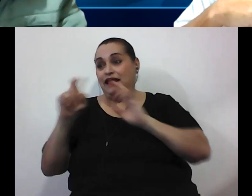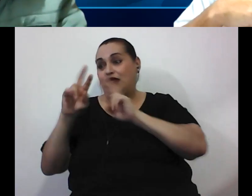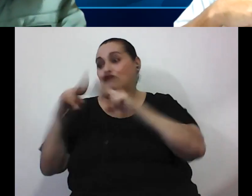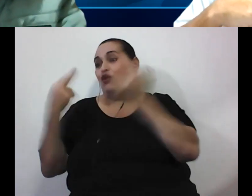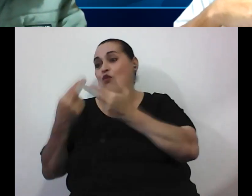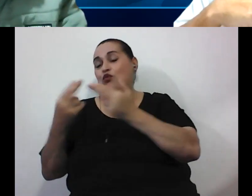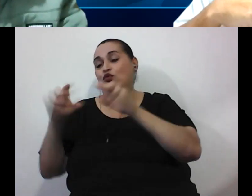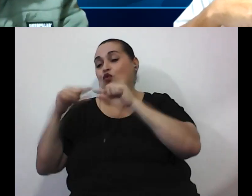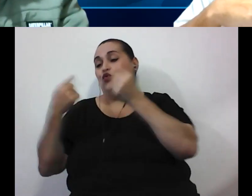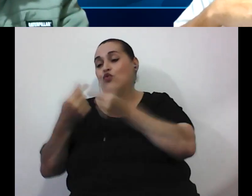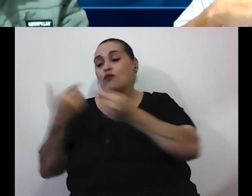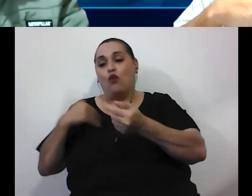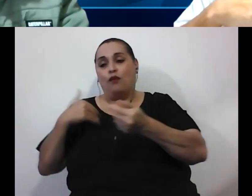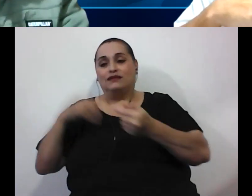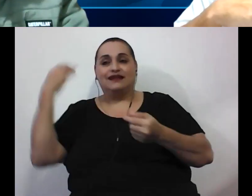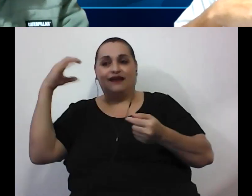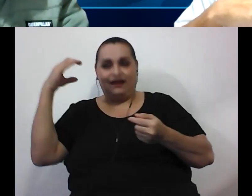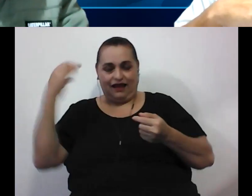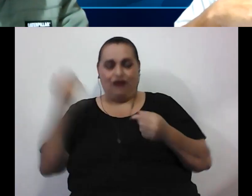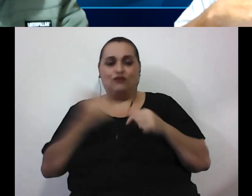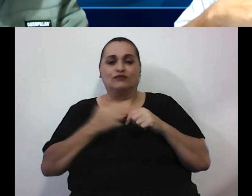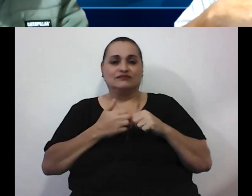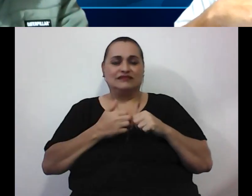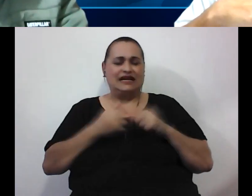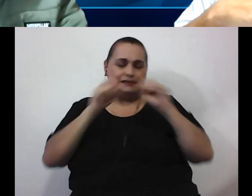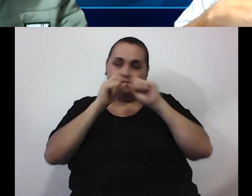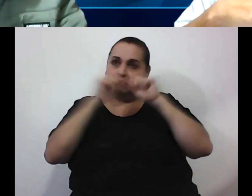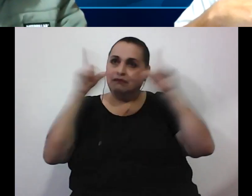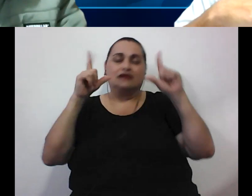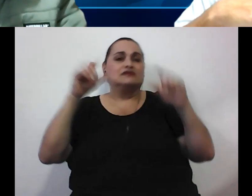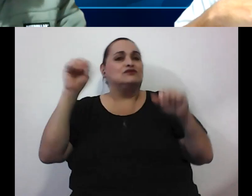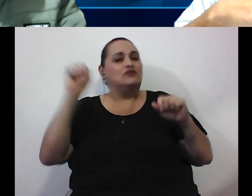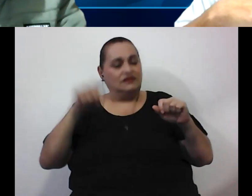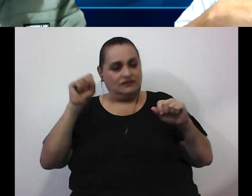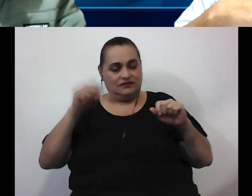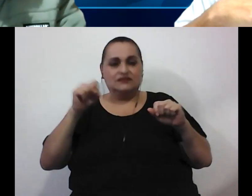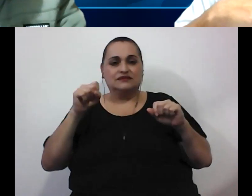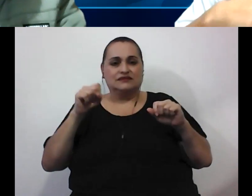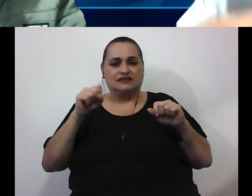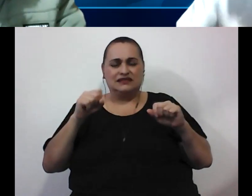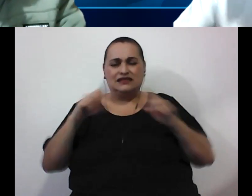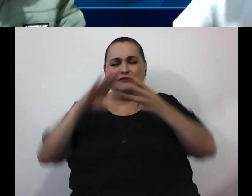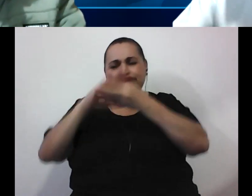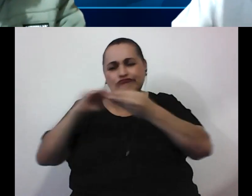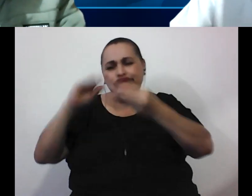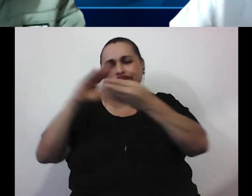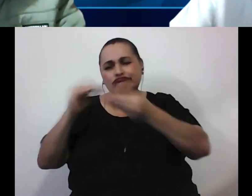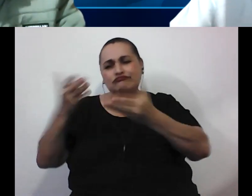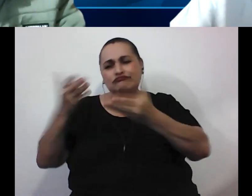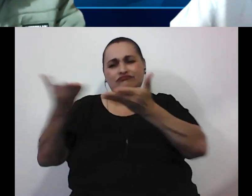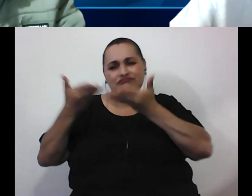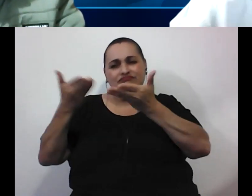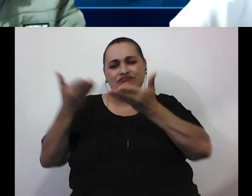de Cartago. Y es impresionante las vivencias que comentan, ¿verdad? De cómo fueron